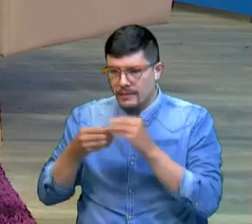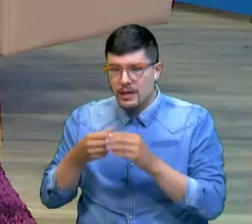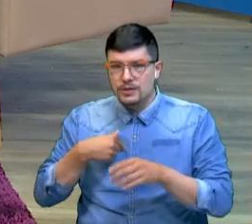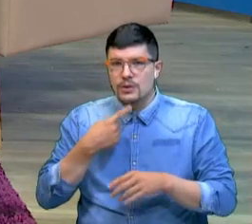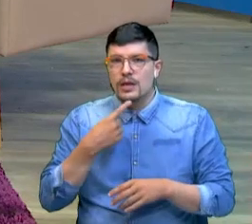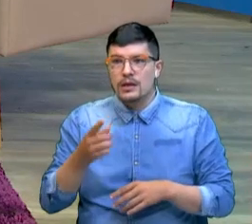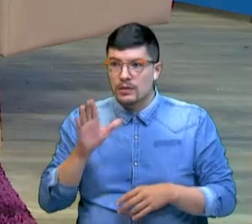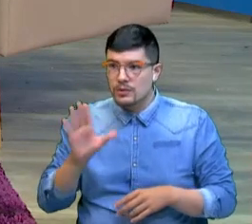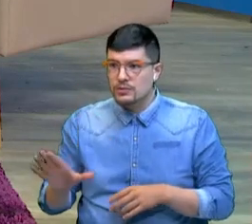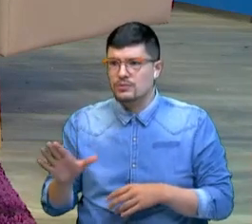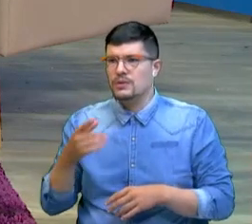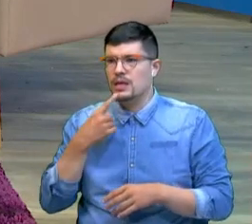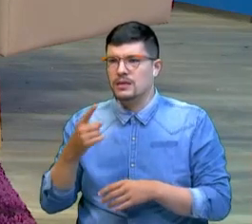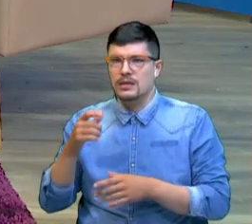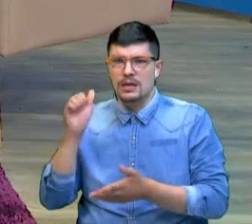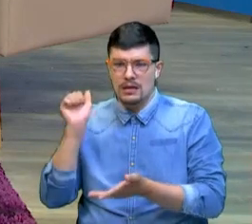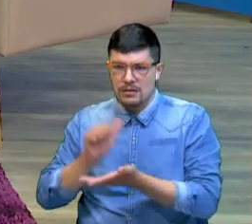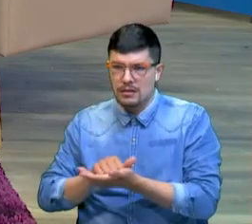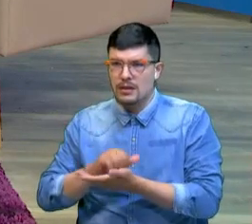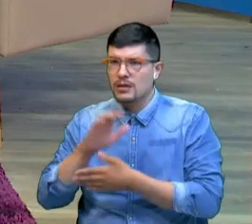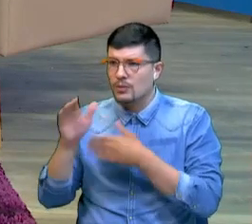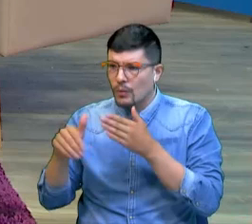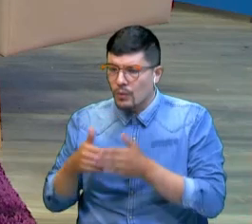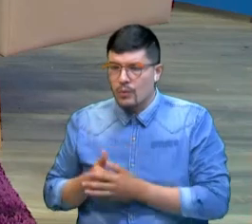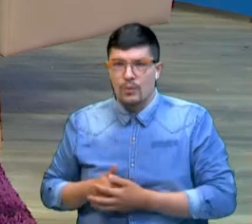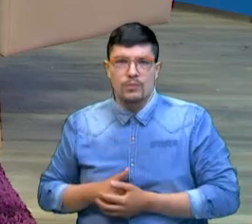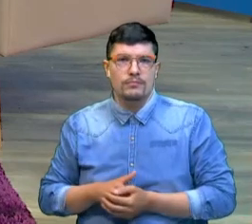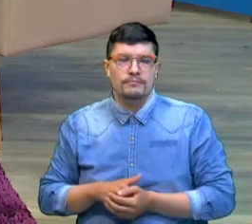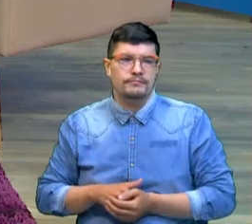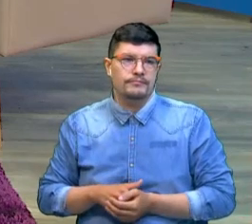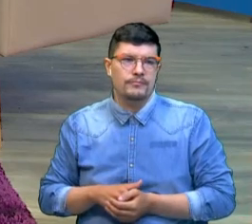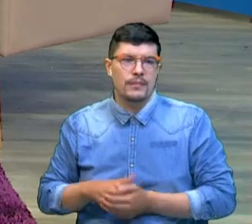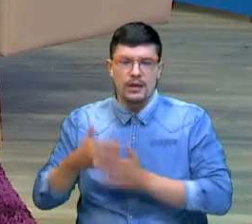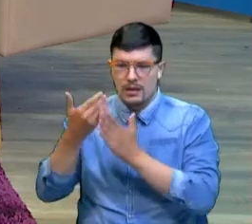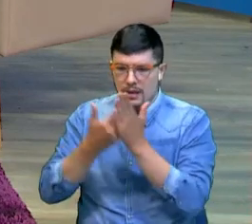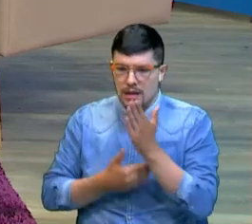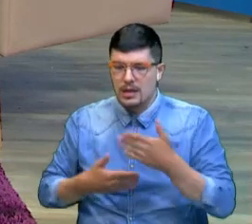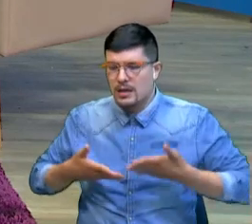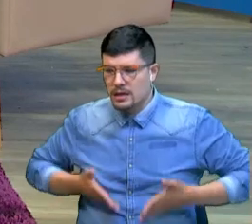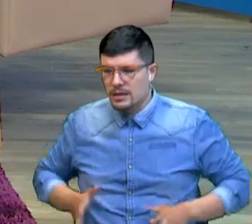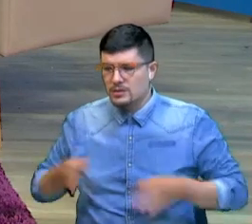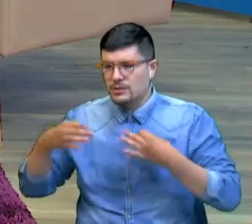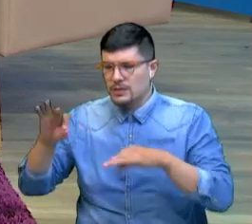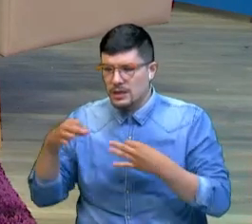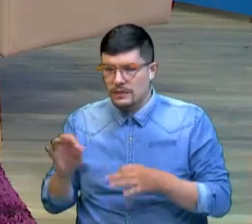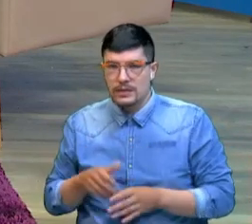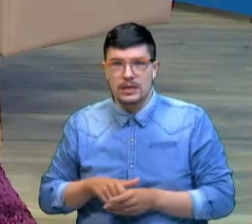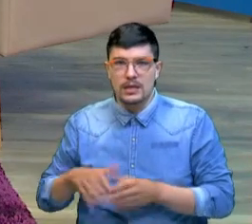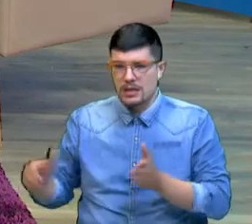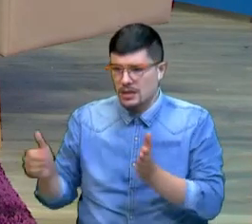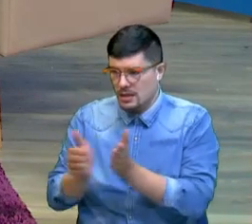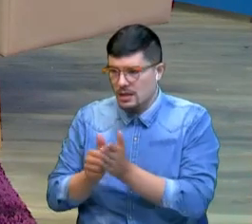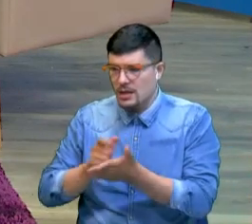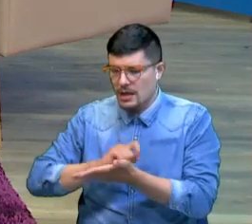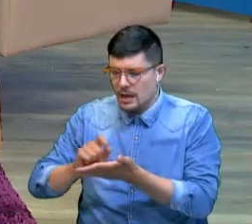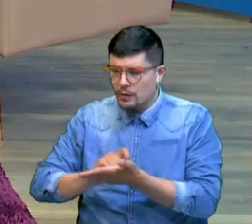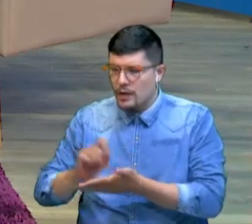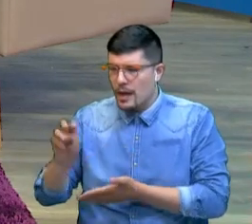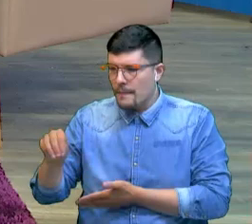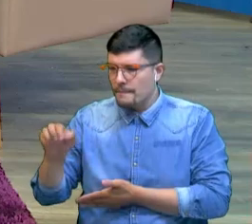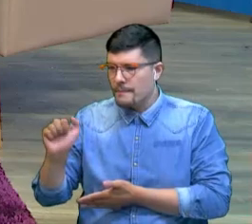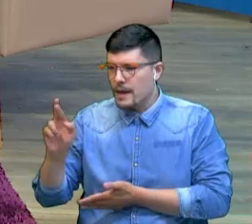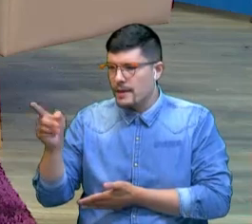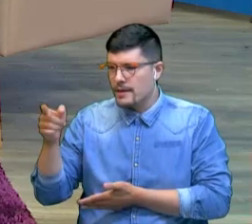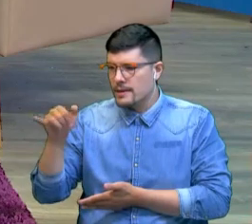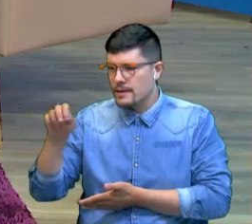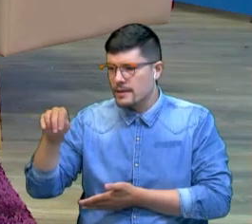digo, ahí está la nota marginal, la partida de el registro civil con la nota marginal, todo, ¿sí?, donde